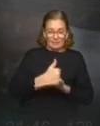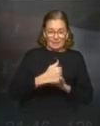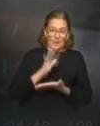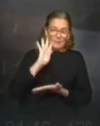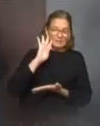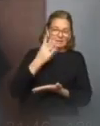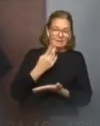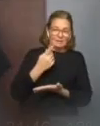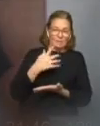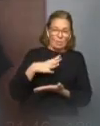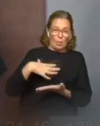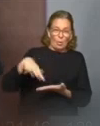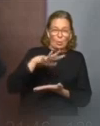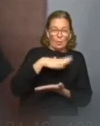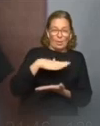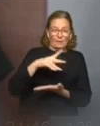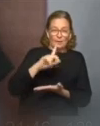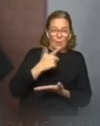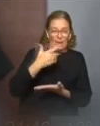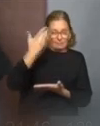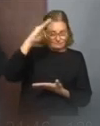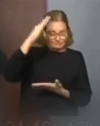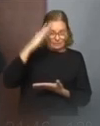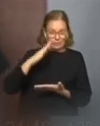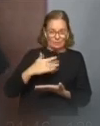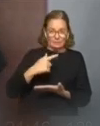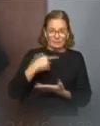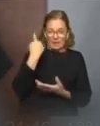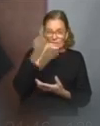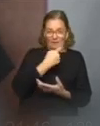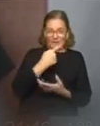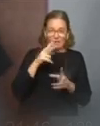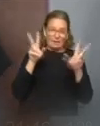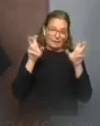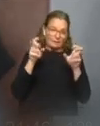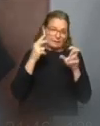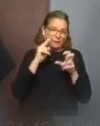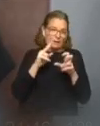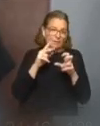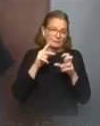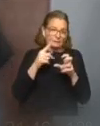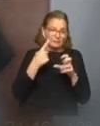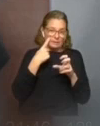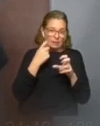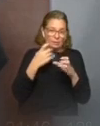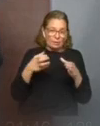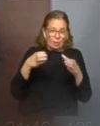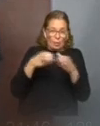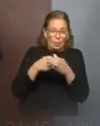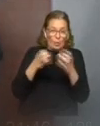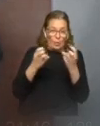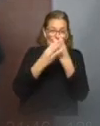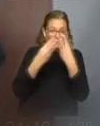representando un ambiente que no tiene jerarquía, ser la cara visible, entre comillas, teniendo en cuenta que es un colectivo en general.